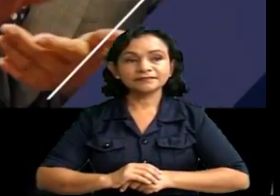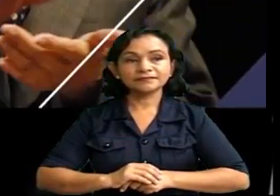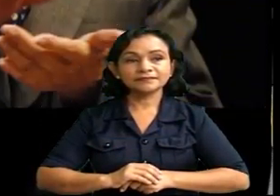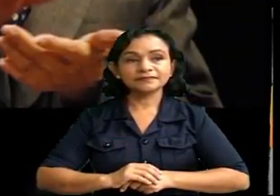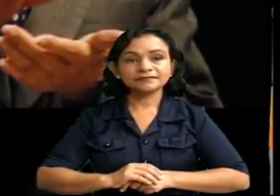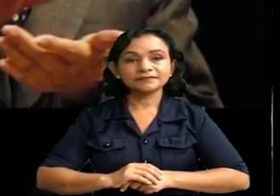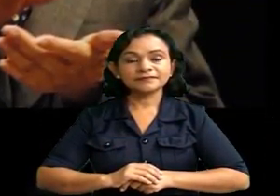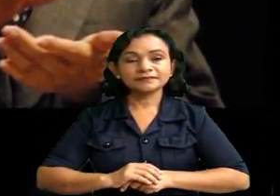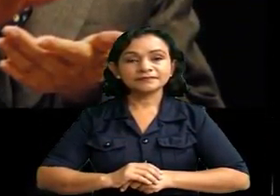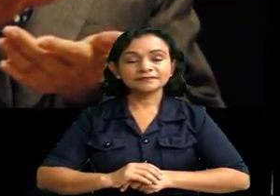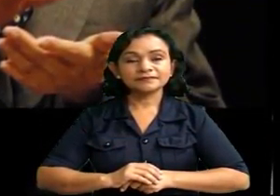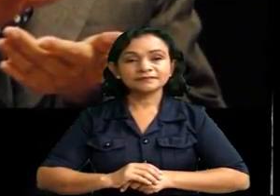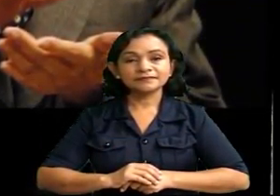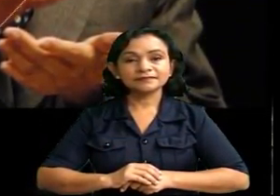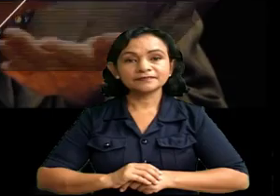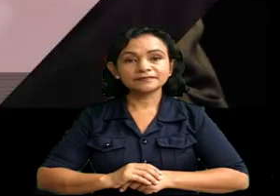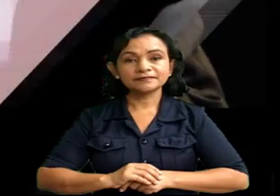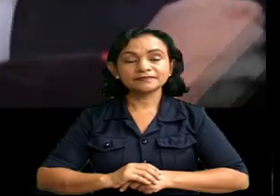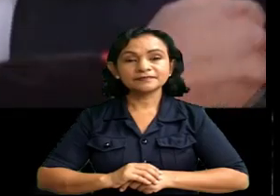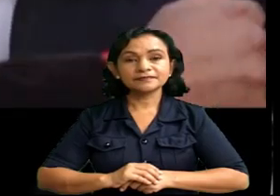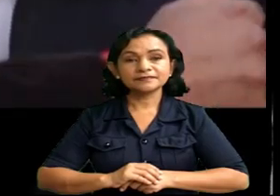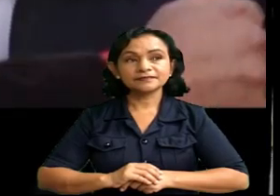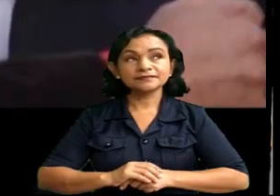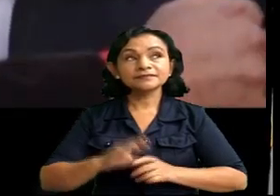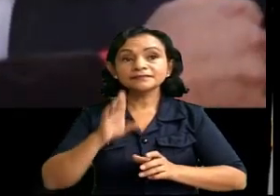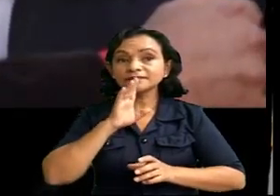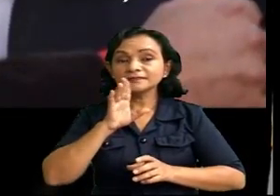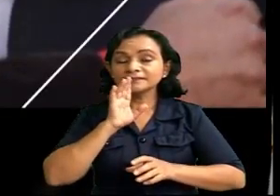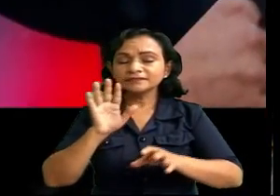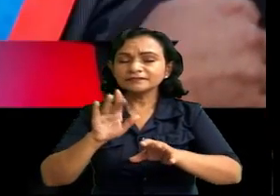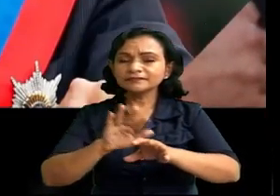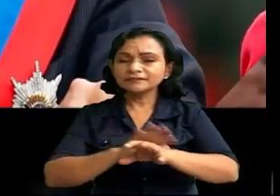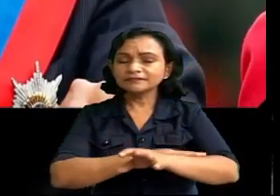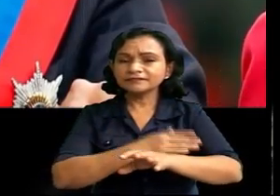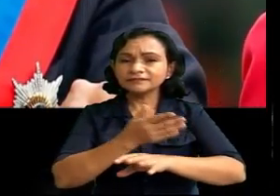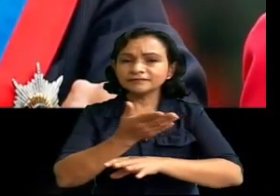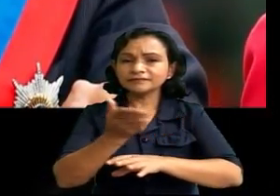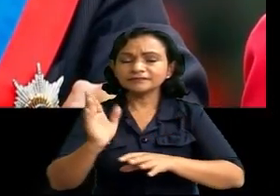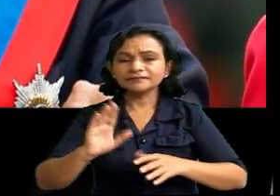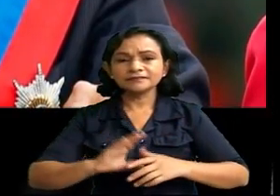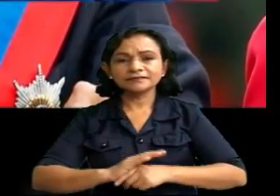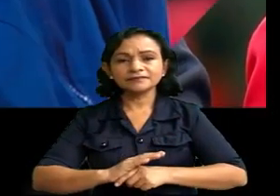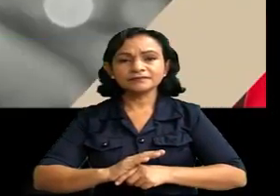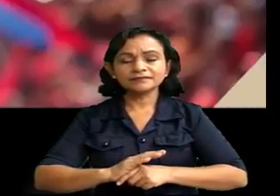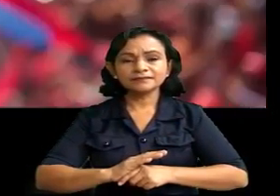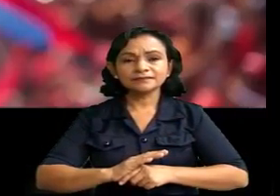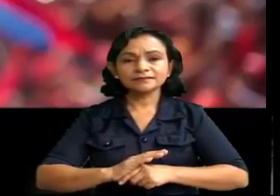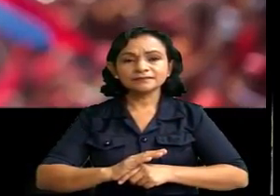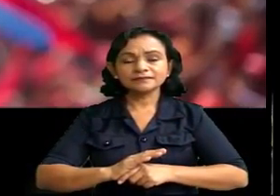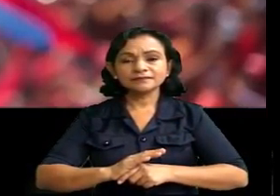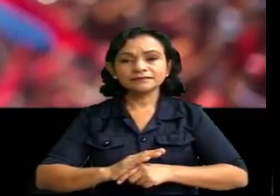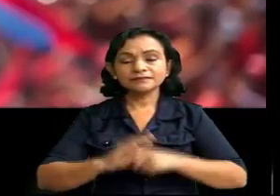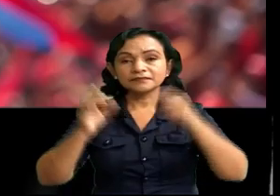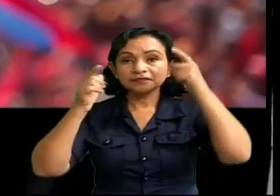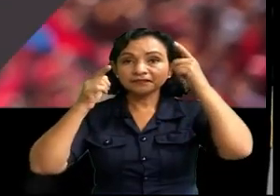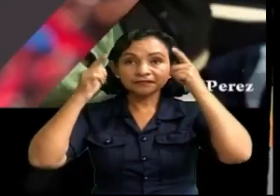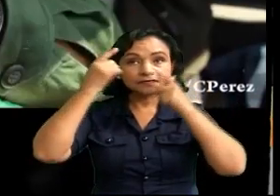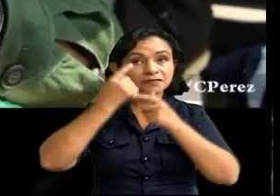Ya yo no soy yo. Yo me siento encarnado en ustedes. Chávez no se ha ido,